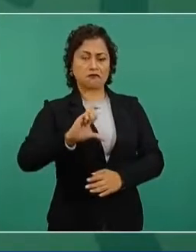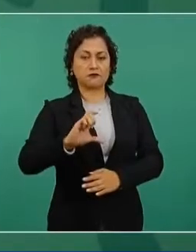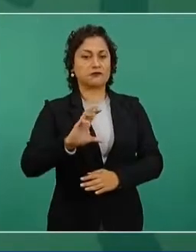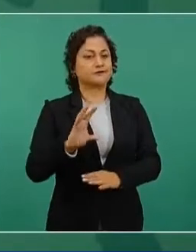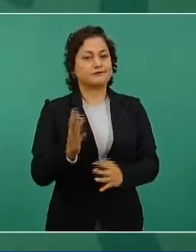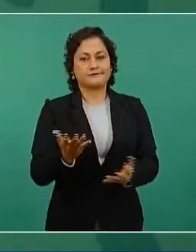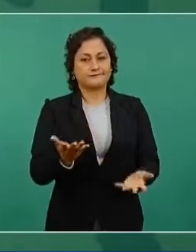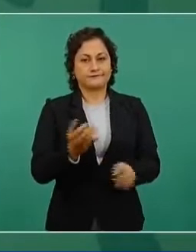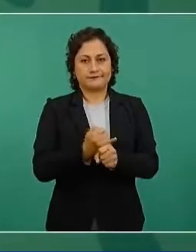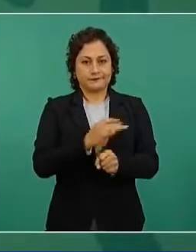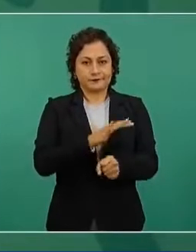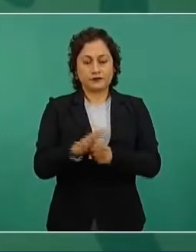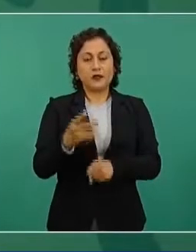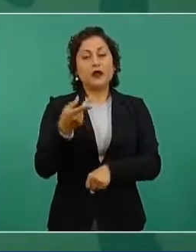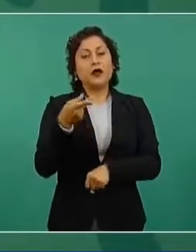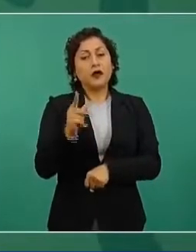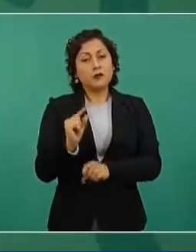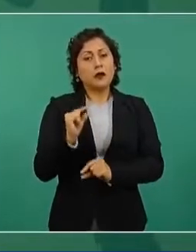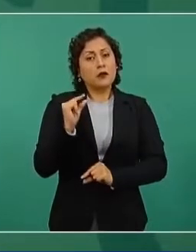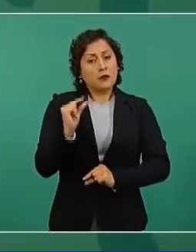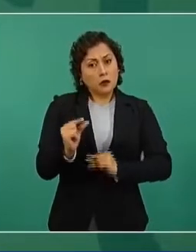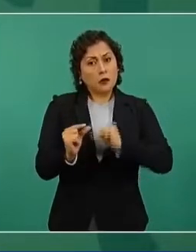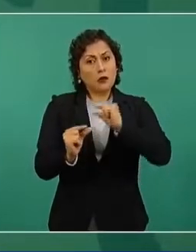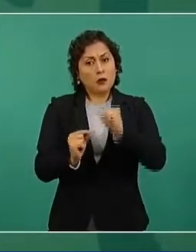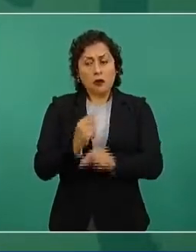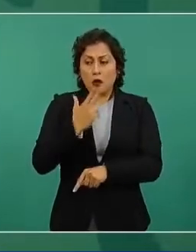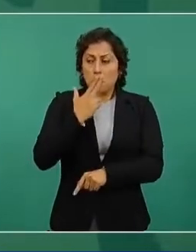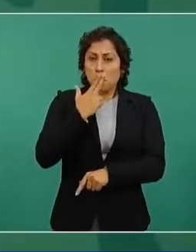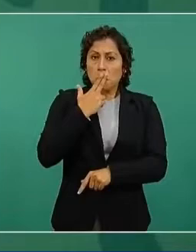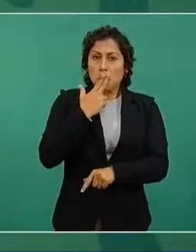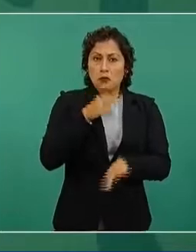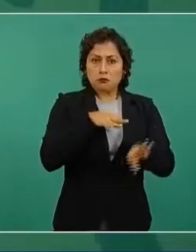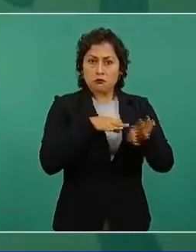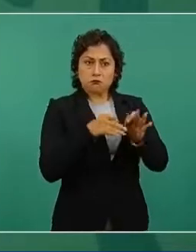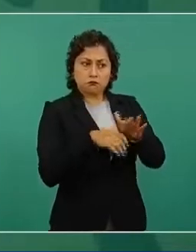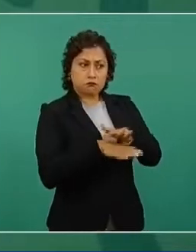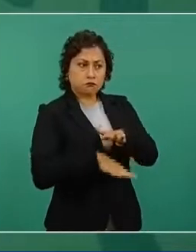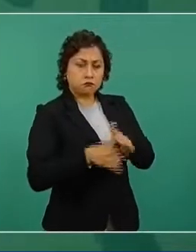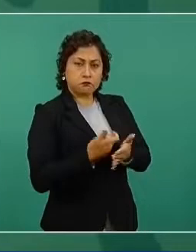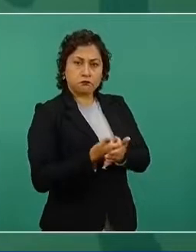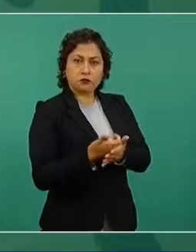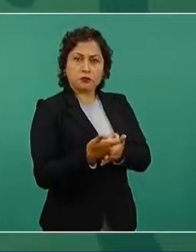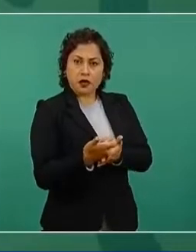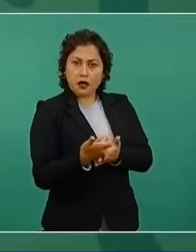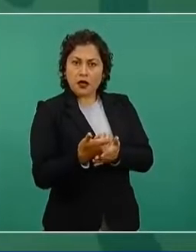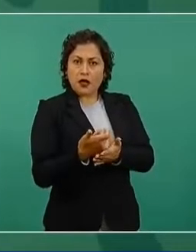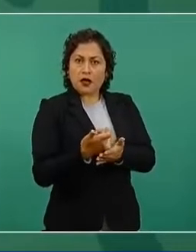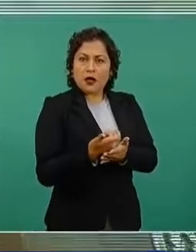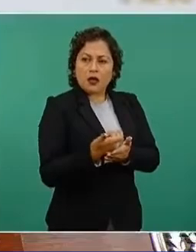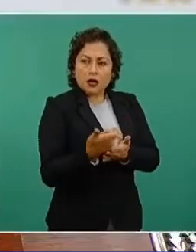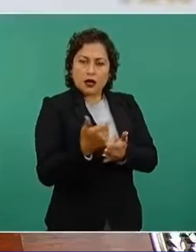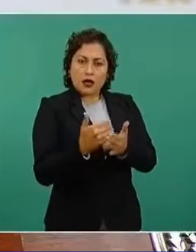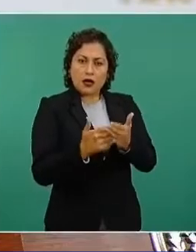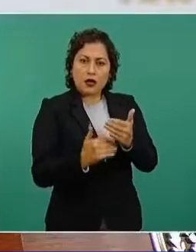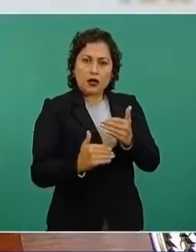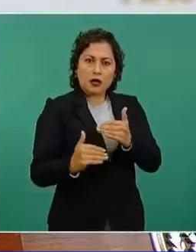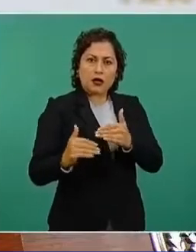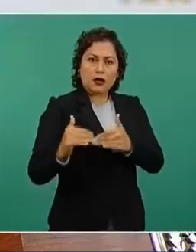recuperando el poder adquisitivo del salario, pues no solo es un asunto de justicia, es fortalecer